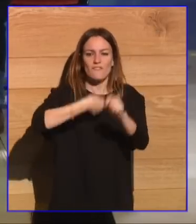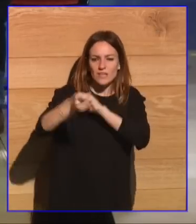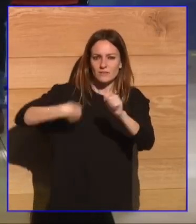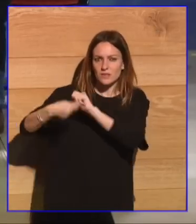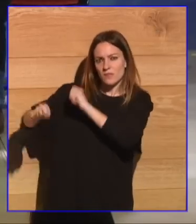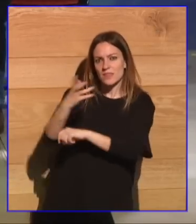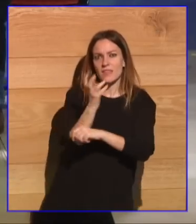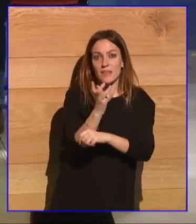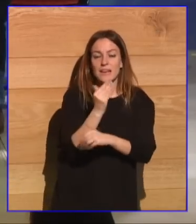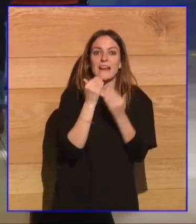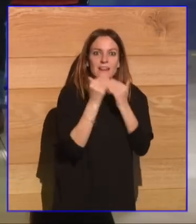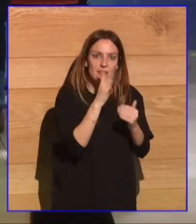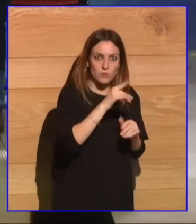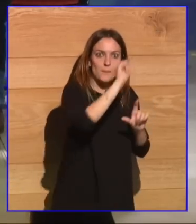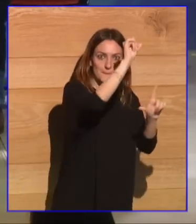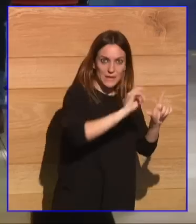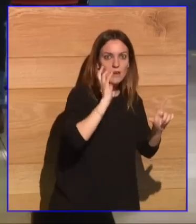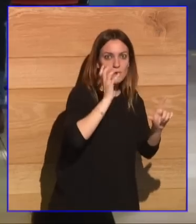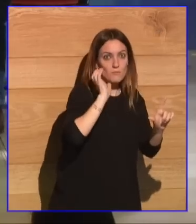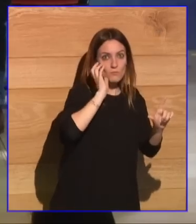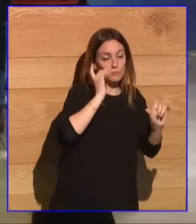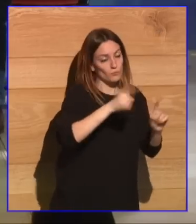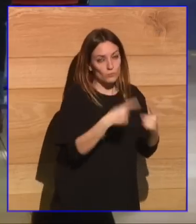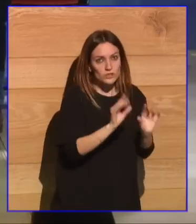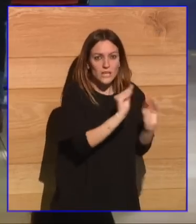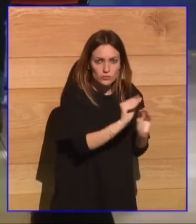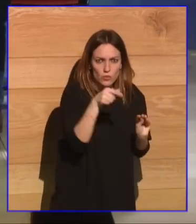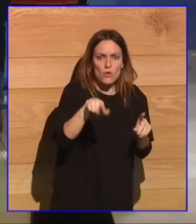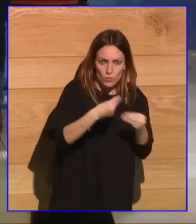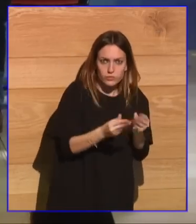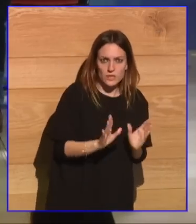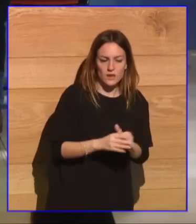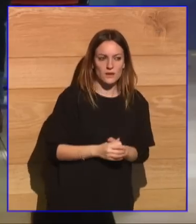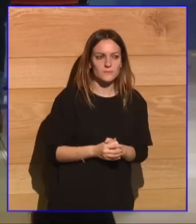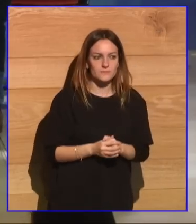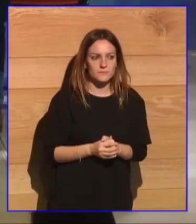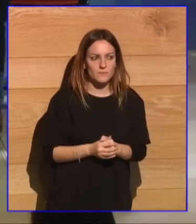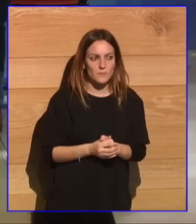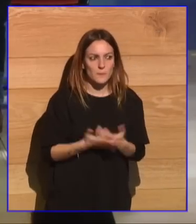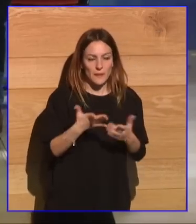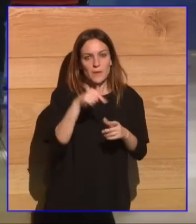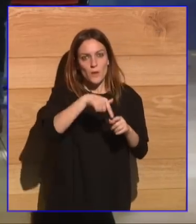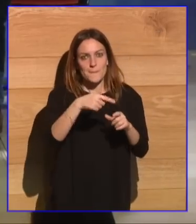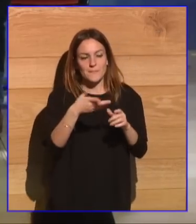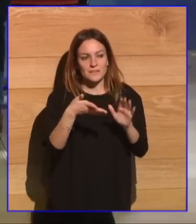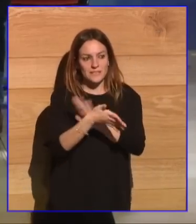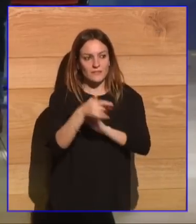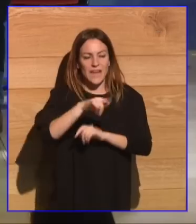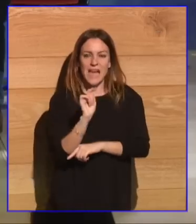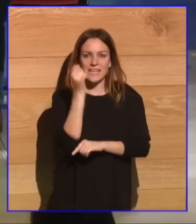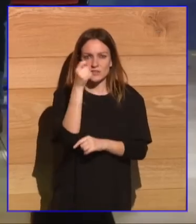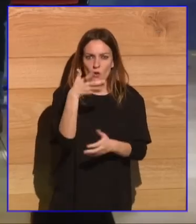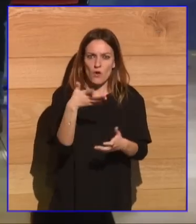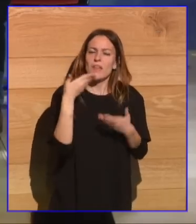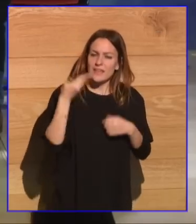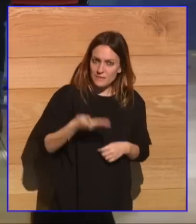eso, ¿eh? No, gracias a la peli, no, los discos antes. Sí, Antes, discos antes. anteriores. Ya, el- pero ya, el pero es disco que quiero sale decir que y vende que un el número. éxito es tan grande, o sea, Pink Floyd en